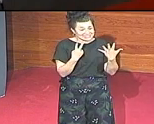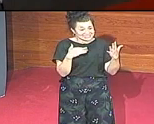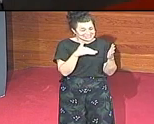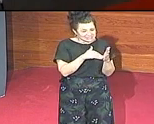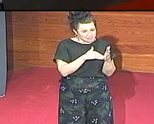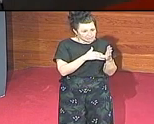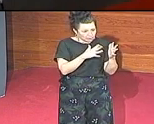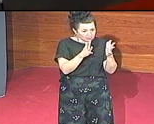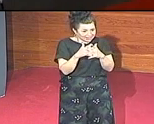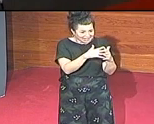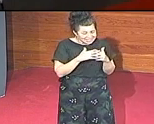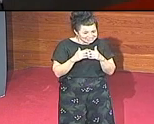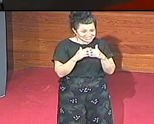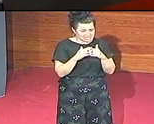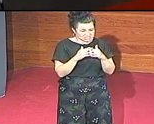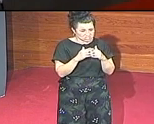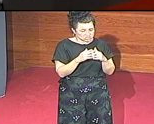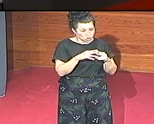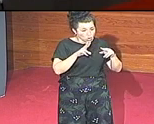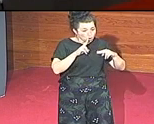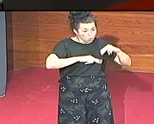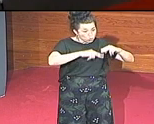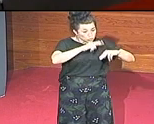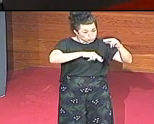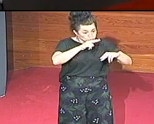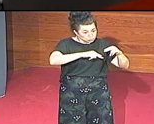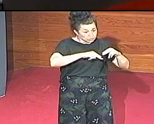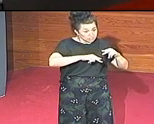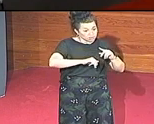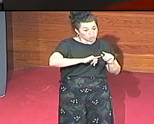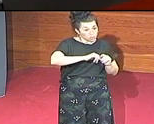en más de 30 barrios por las montañas que rodean bilbao